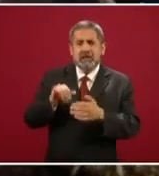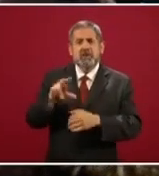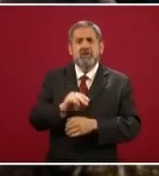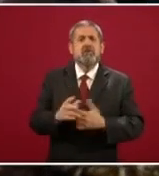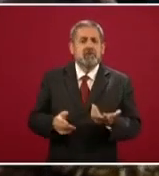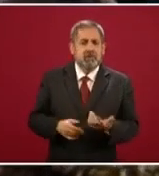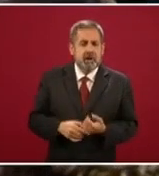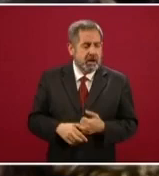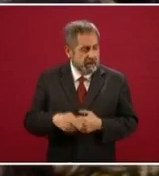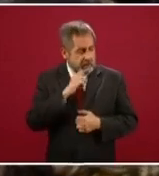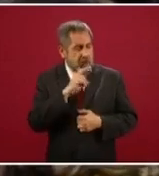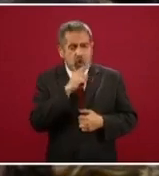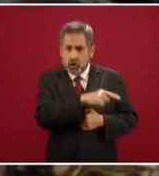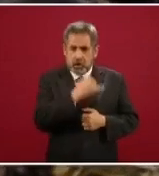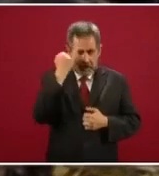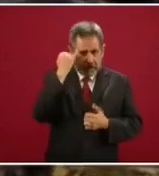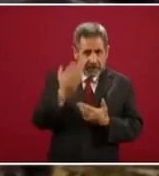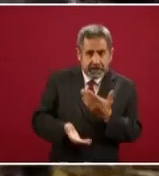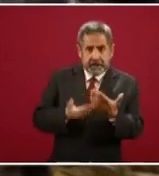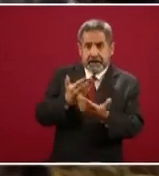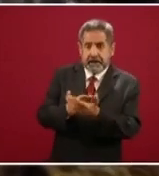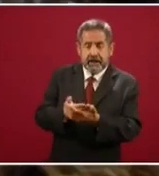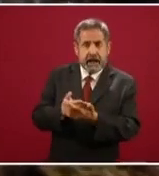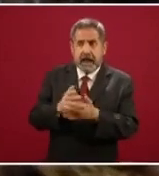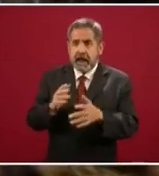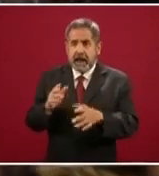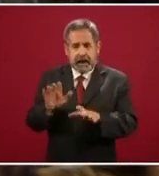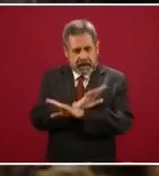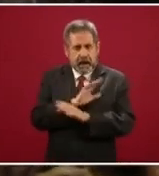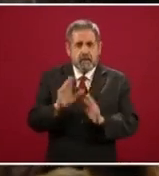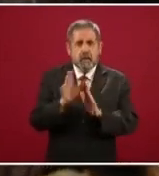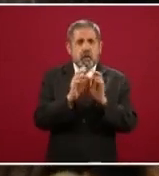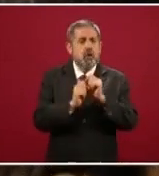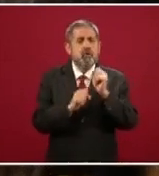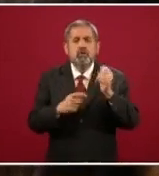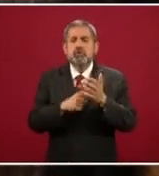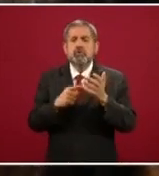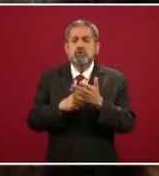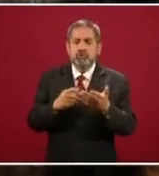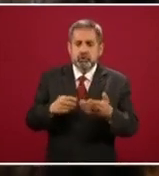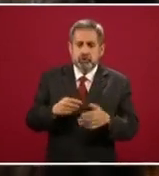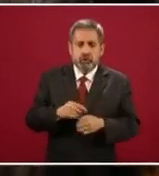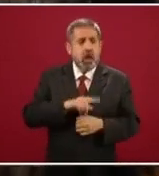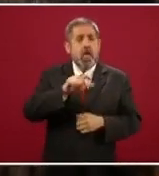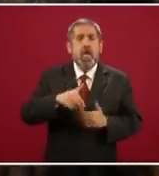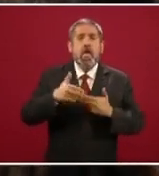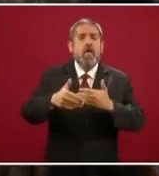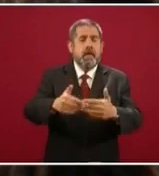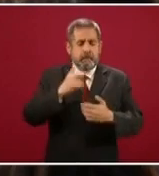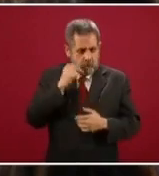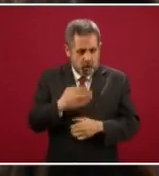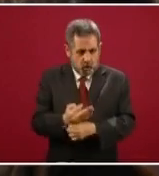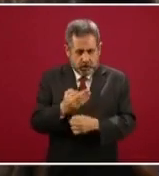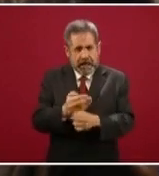que planteen lo de la reforma a la Constitución, que no sea el 22,